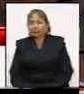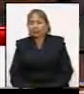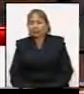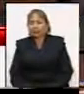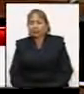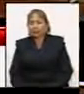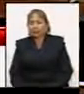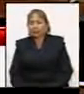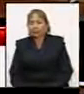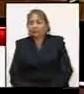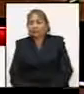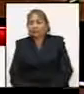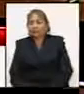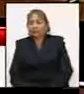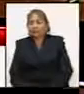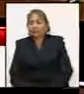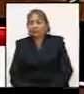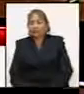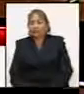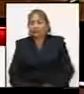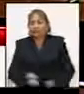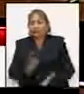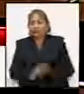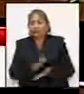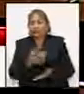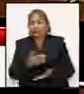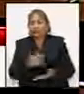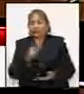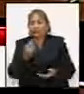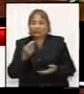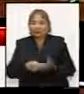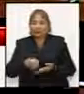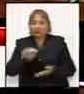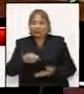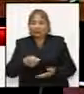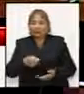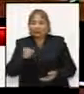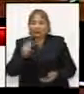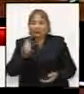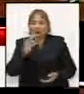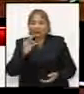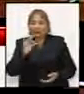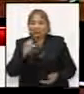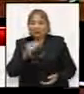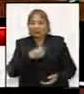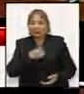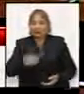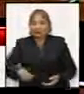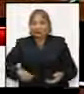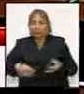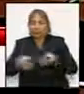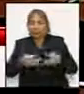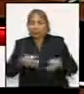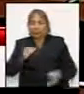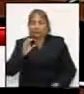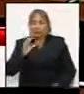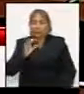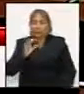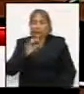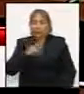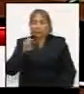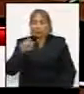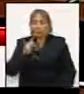Tiempo adicional. El que le dio ese primer aumento fue hace 18 años cuando era ministro de Economía del presidente Kuczynski.